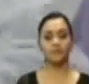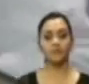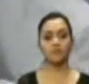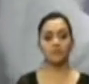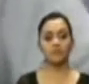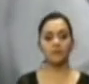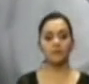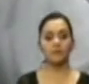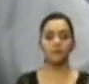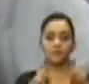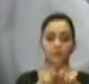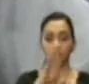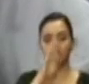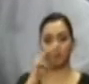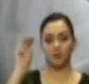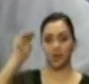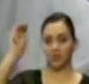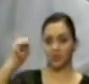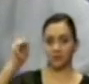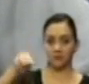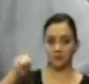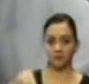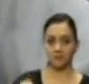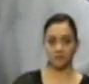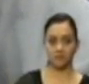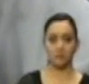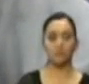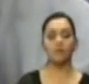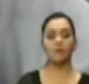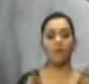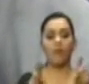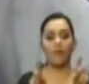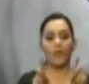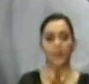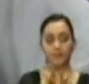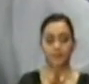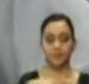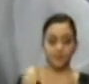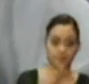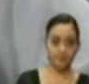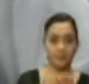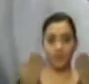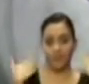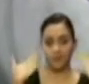Vinimos como cada martes, o como frecuentemente hacemos, a Guayaquil,